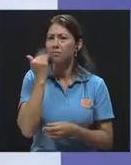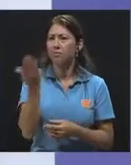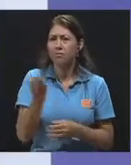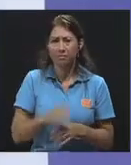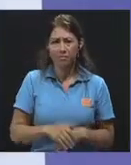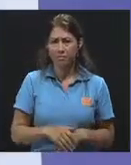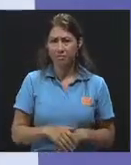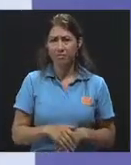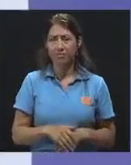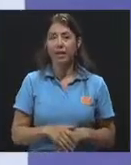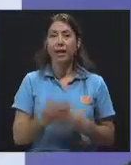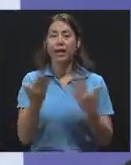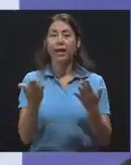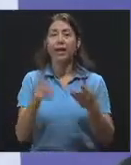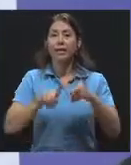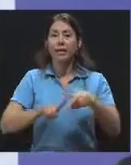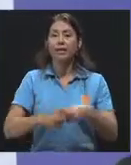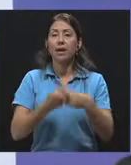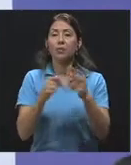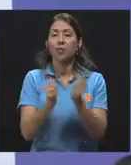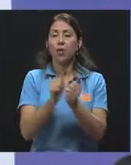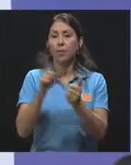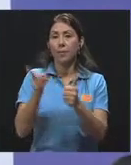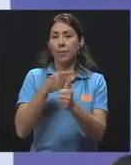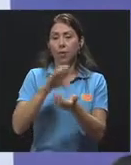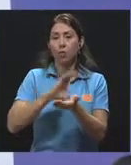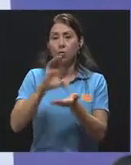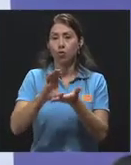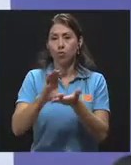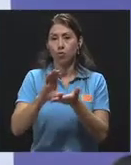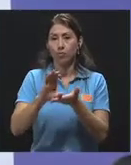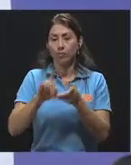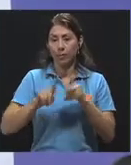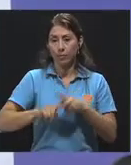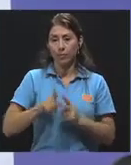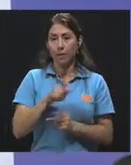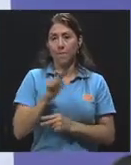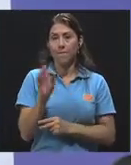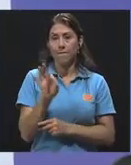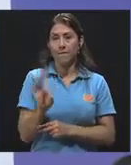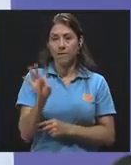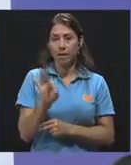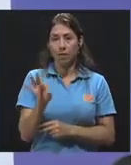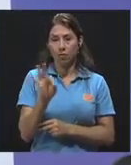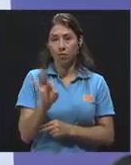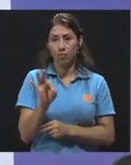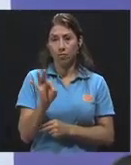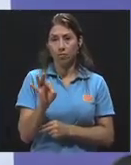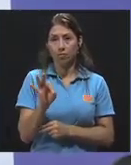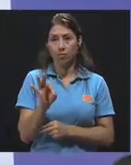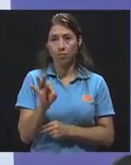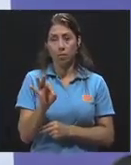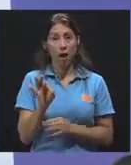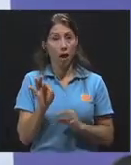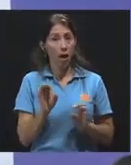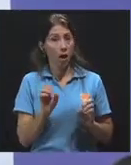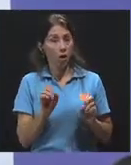bueno. Bueno, iniciamos con el primer curso a inicios de febrero, el 3 de febrero. Ah,